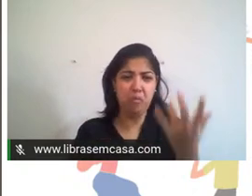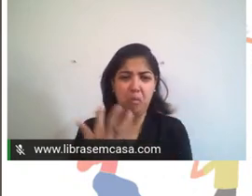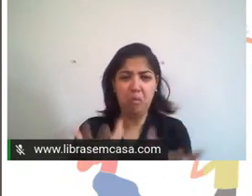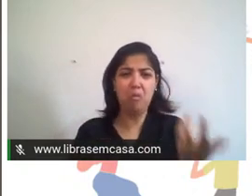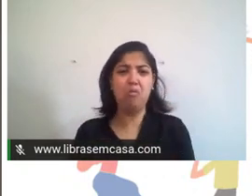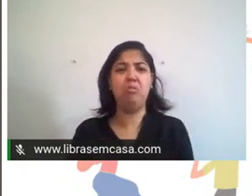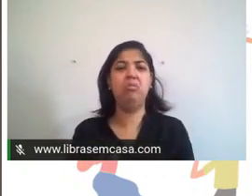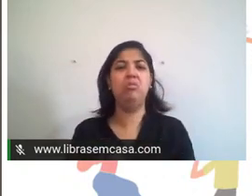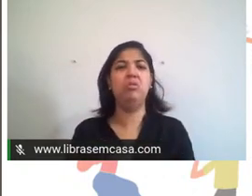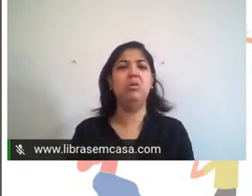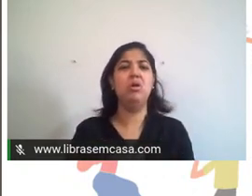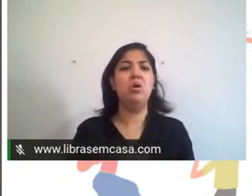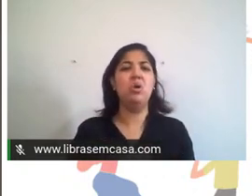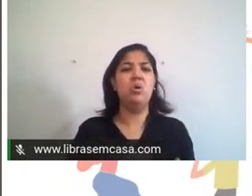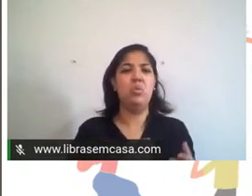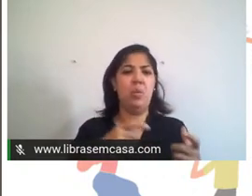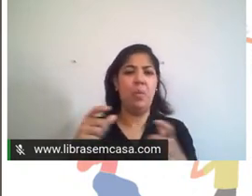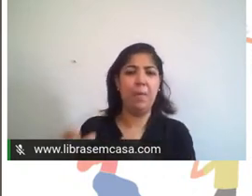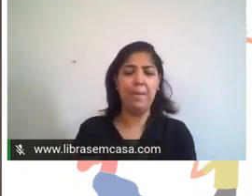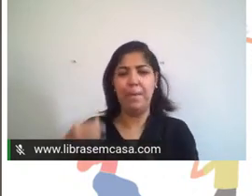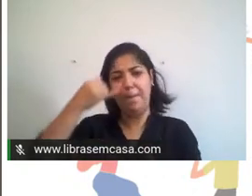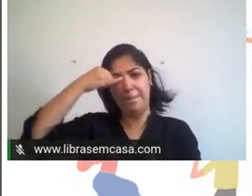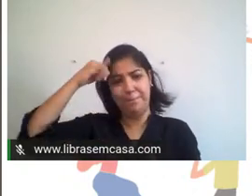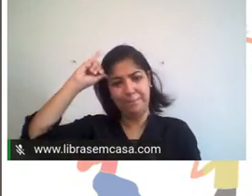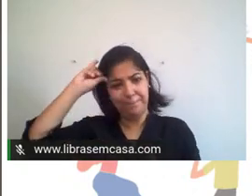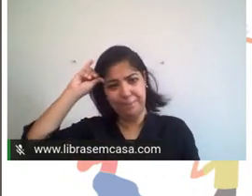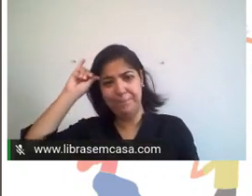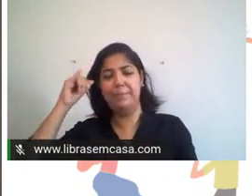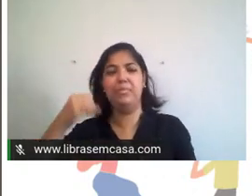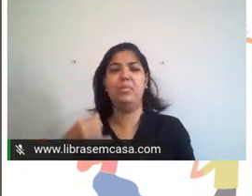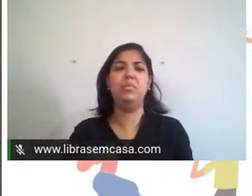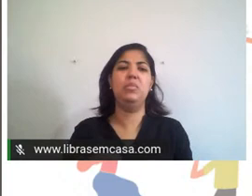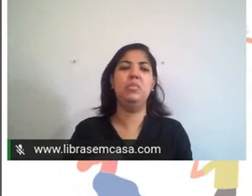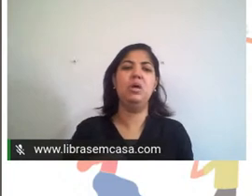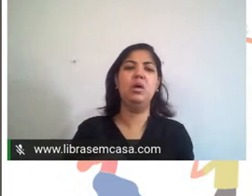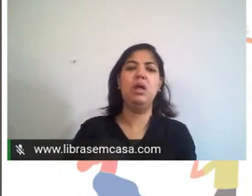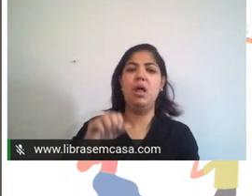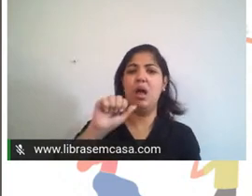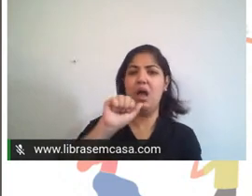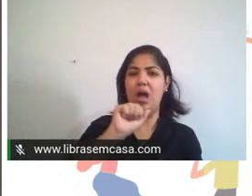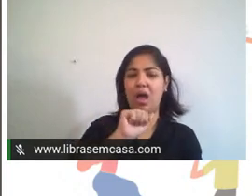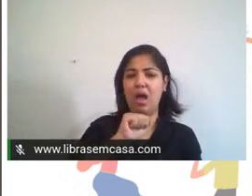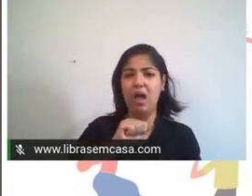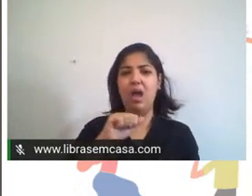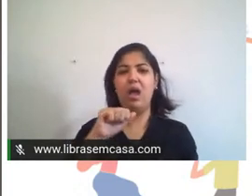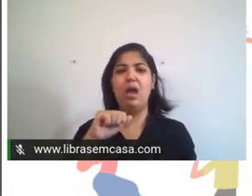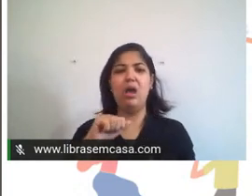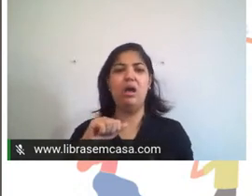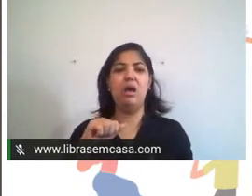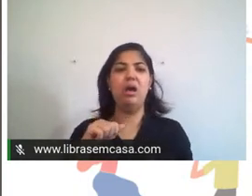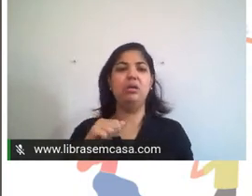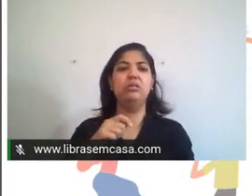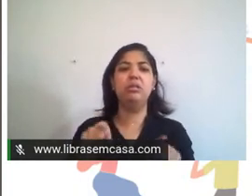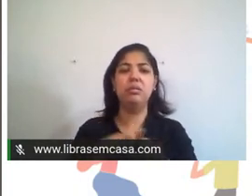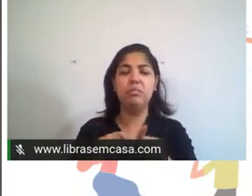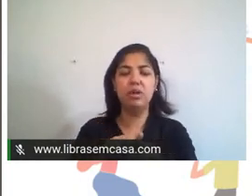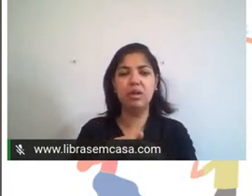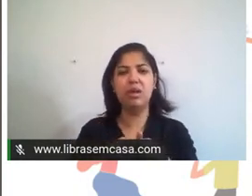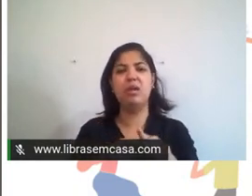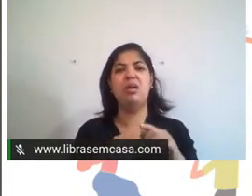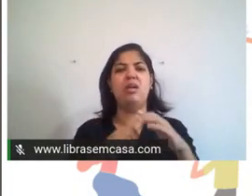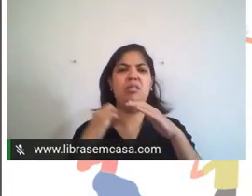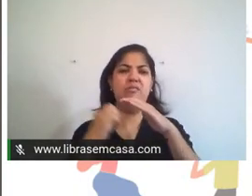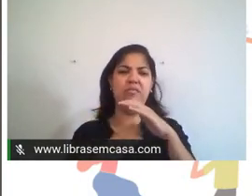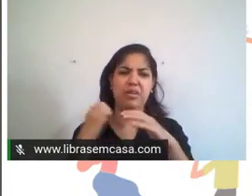mayores campos de soja, y de la amenaza de ser ahora además el criadero industrial de cerdos para China. Todo eso